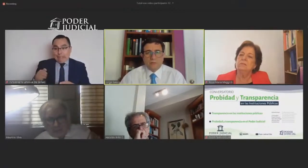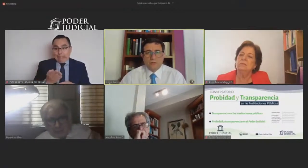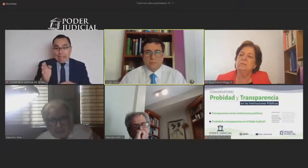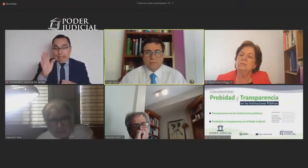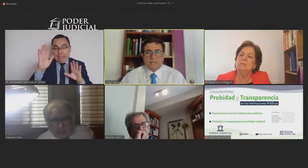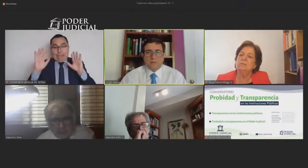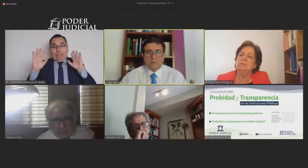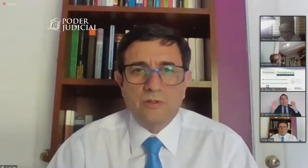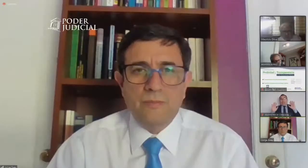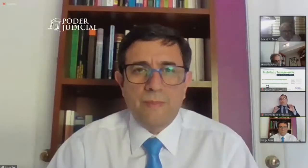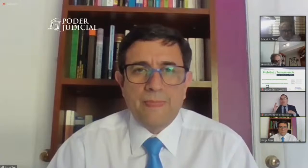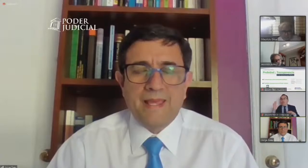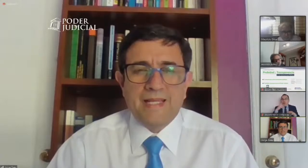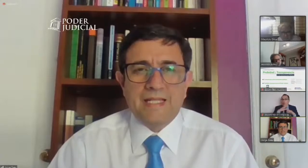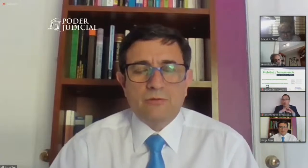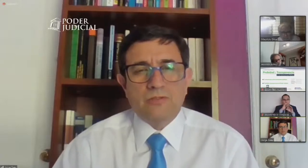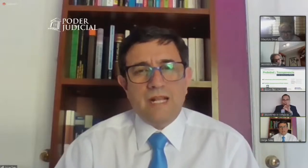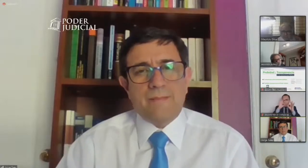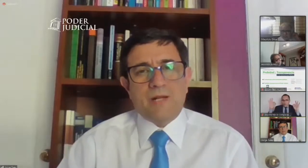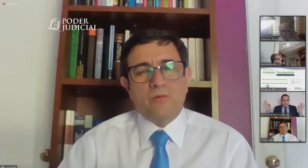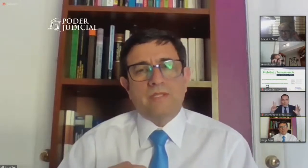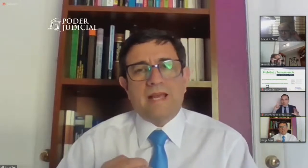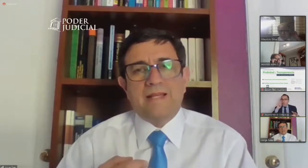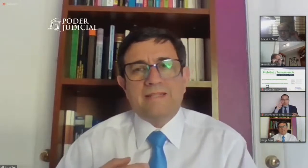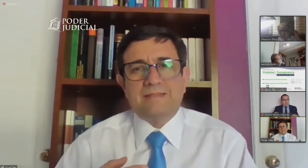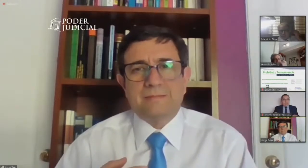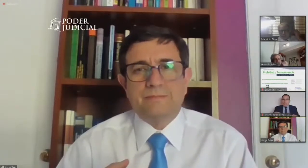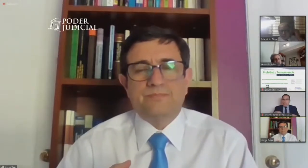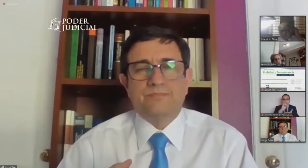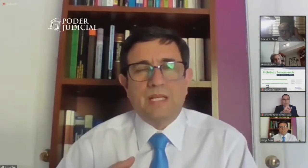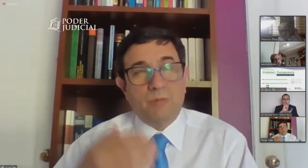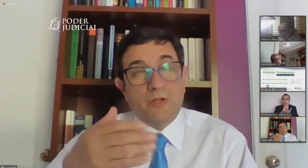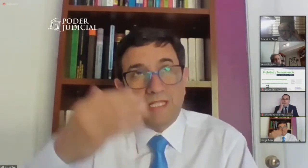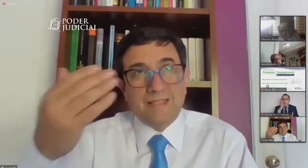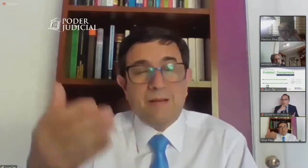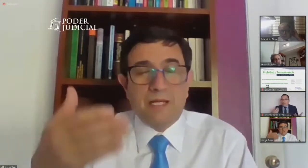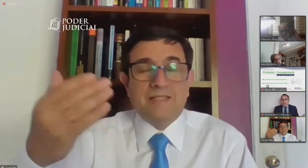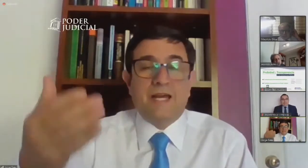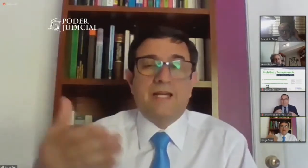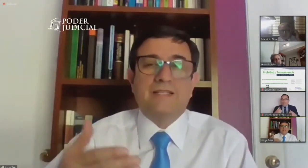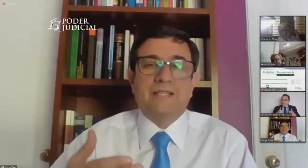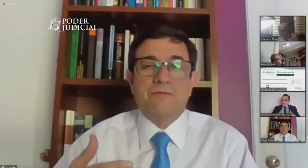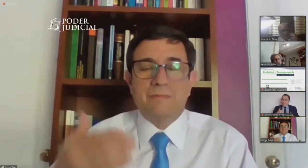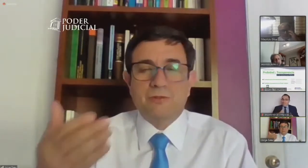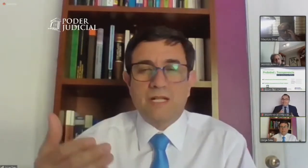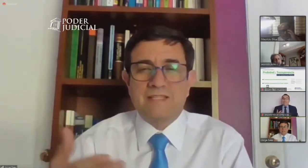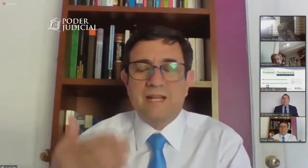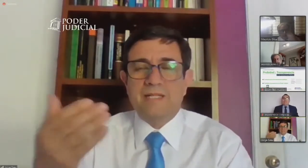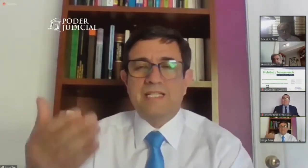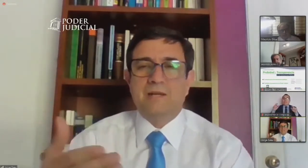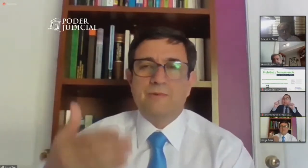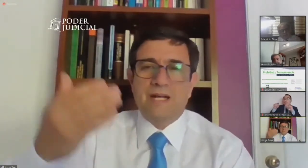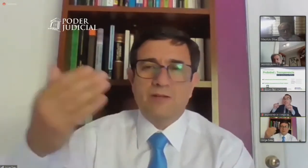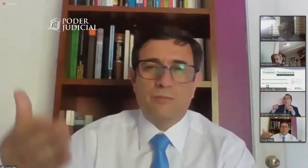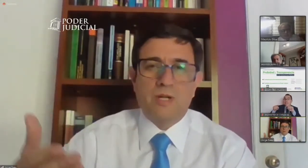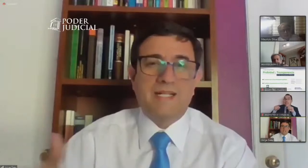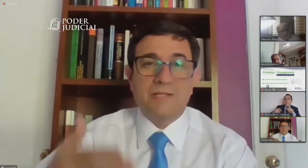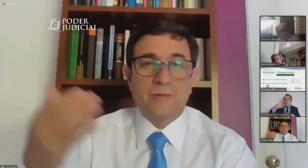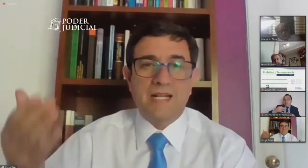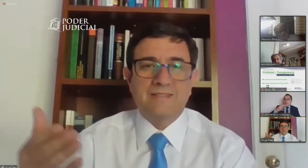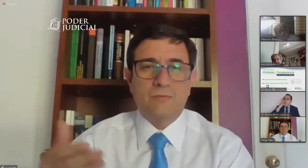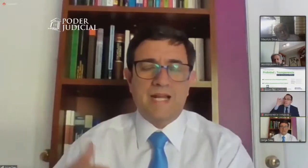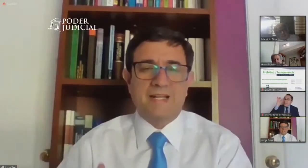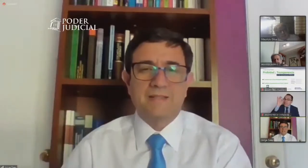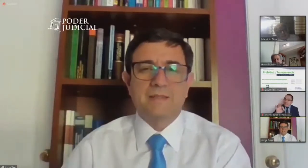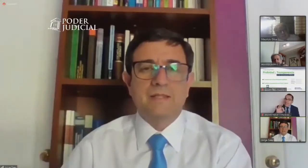ninguna institución, por cierto, ¿no? Entonces la pregunta es, bueno, y esta afirmación la hacía la ministra Vivanco por